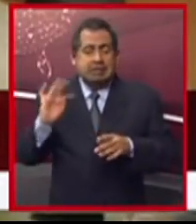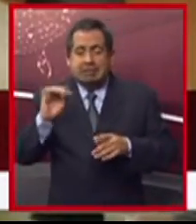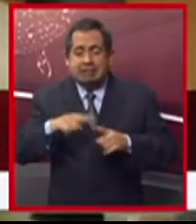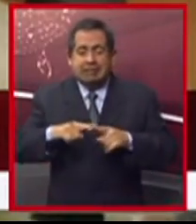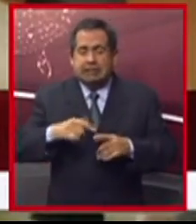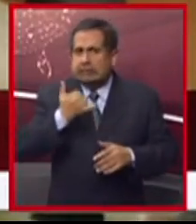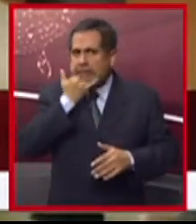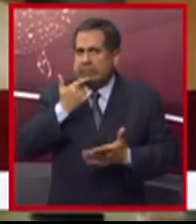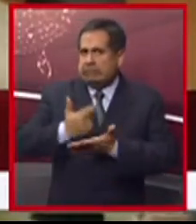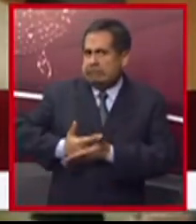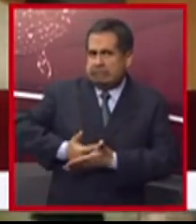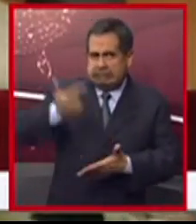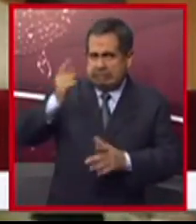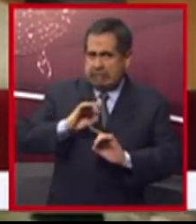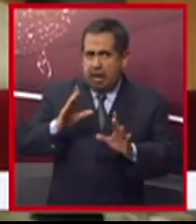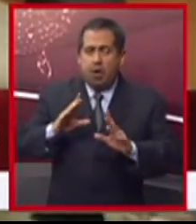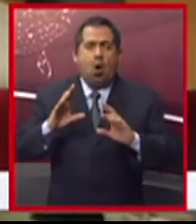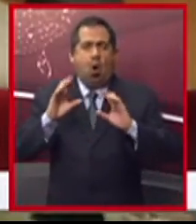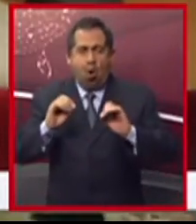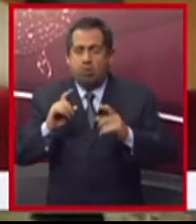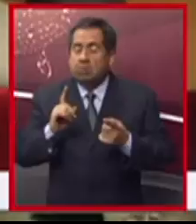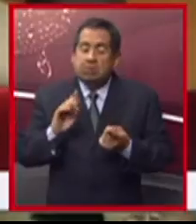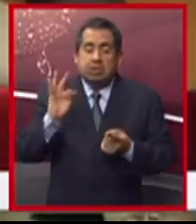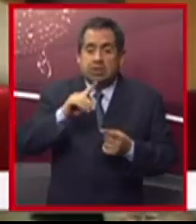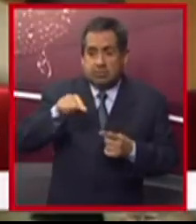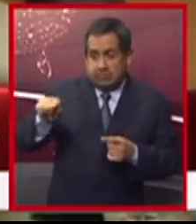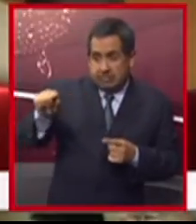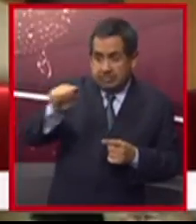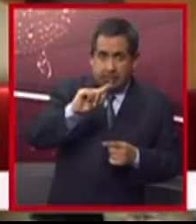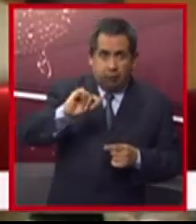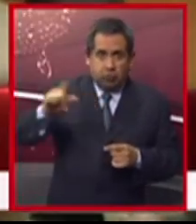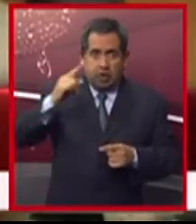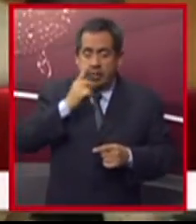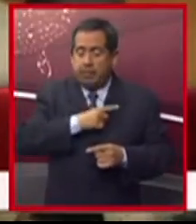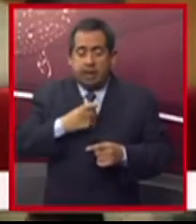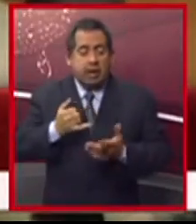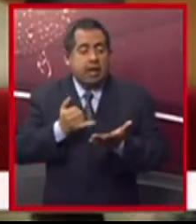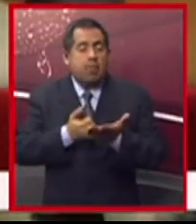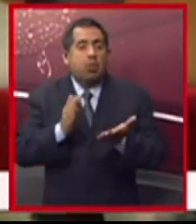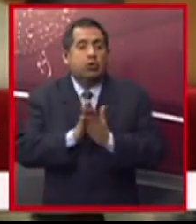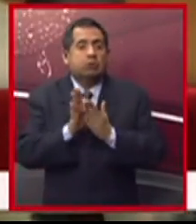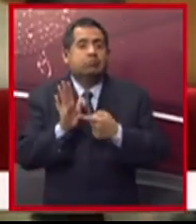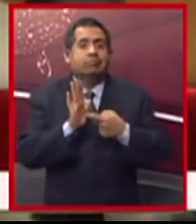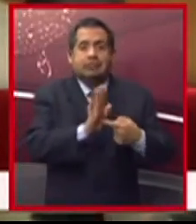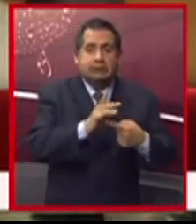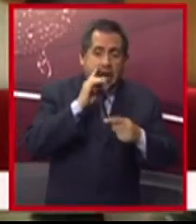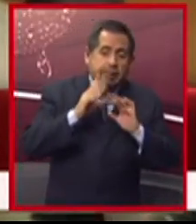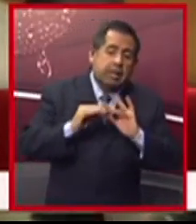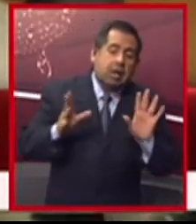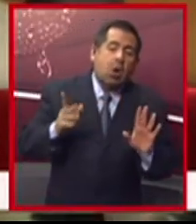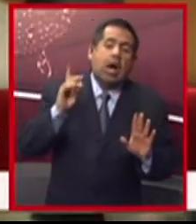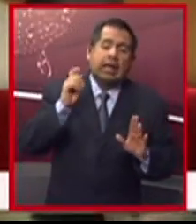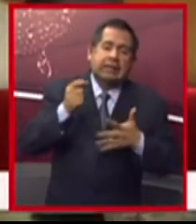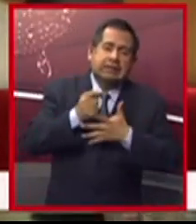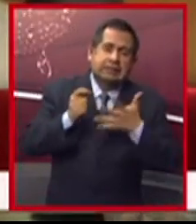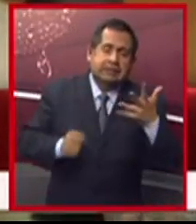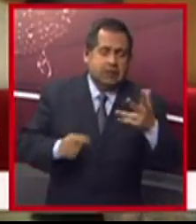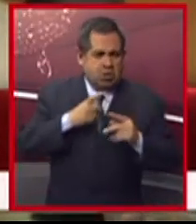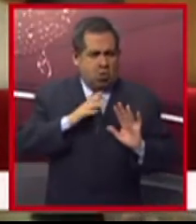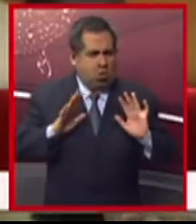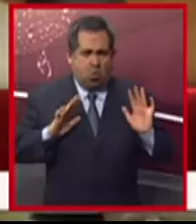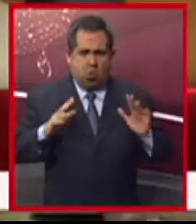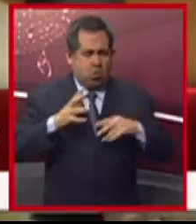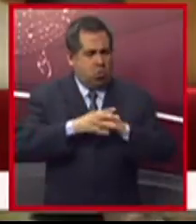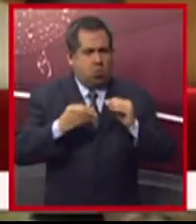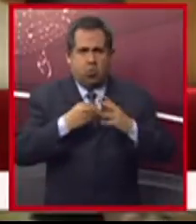faltas administrativas graves, la cual obligaría a los funcionarios a presentar declaraciones patrimonial, fiscal y de no conflicto de intereses,